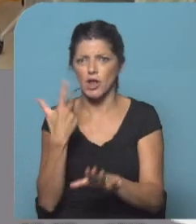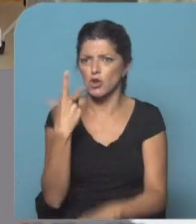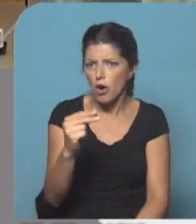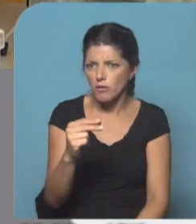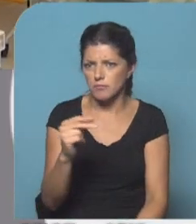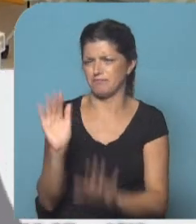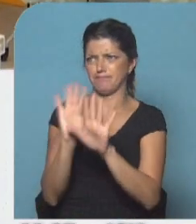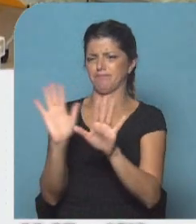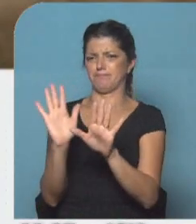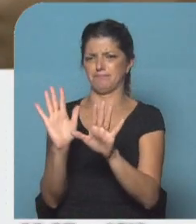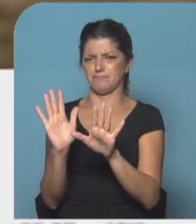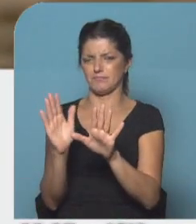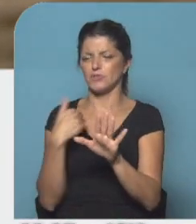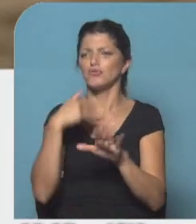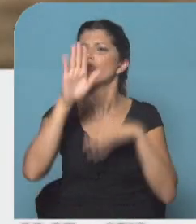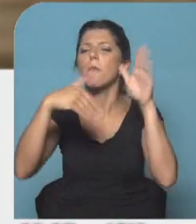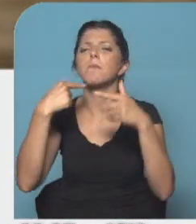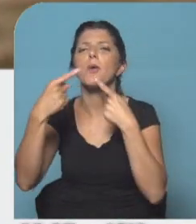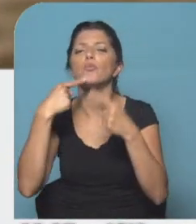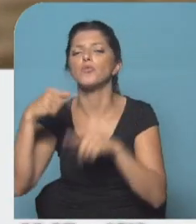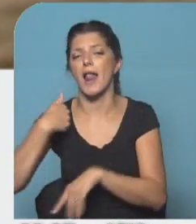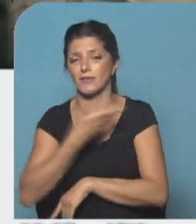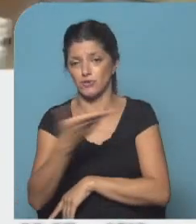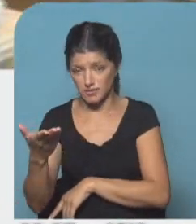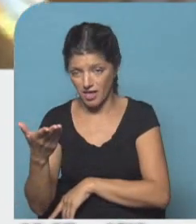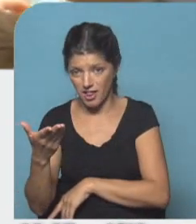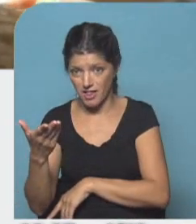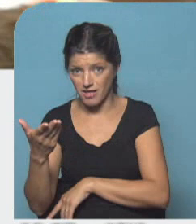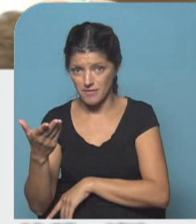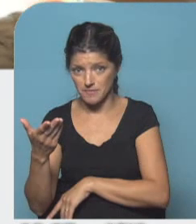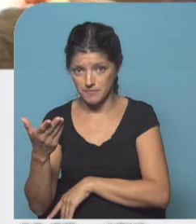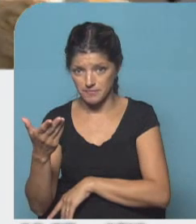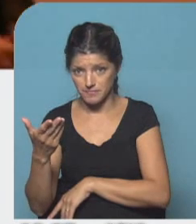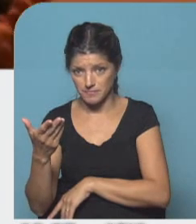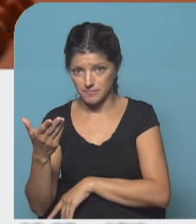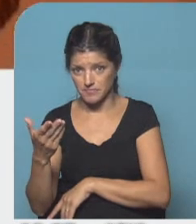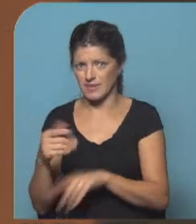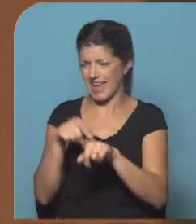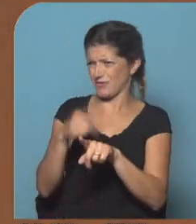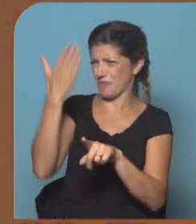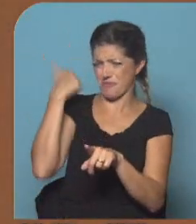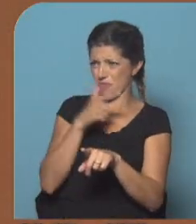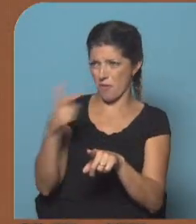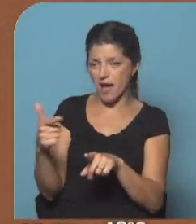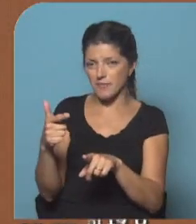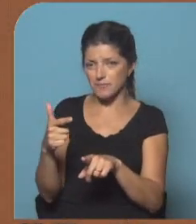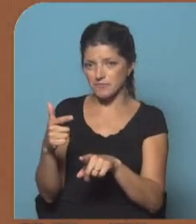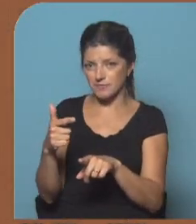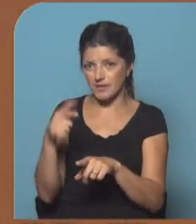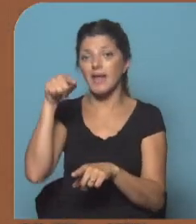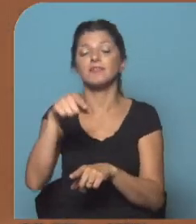de ese plebiscito, o sea, no debe haber muchos antecedentes en la historia de un partido que propone un plebiscito para votar en contra de lo que se va a